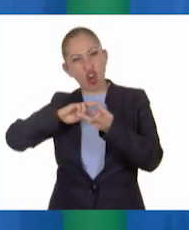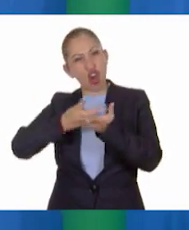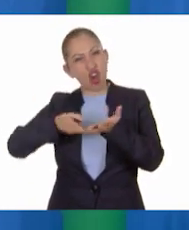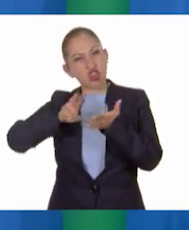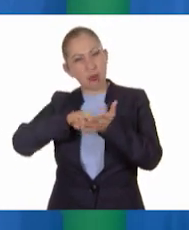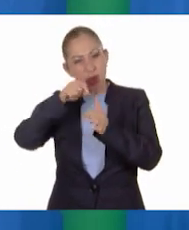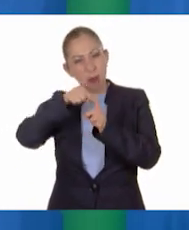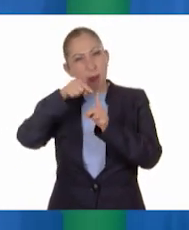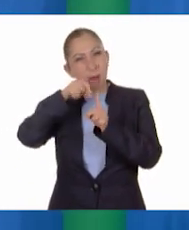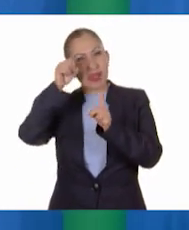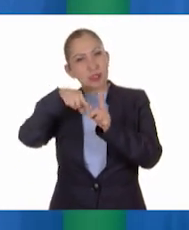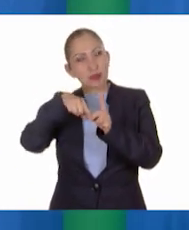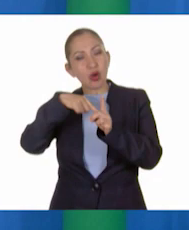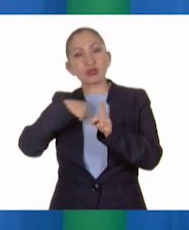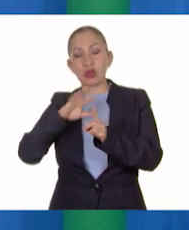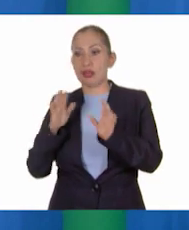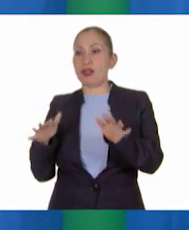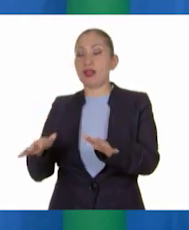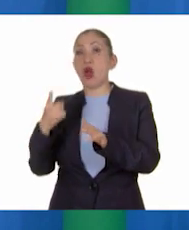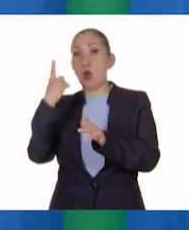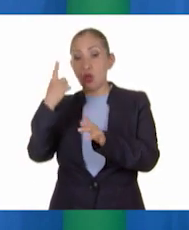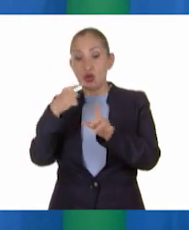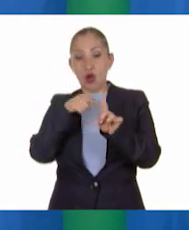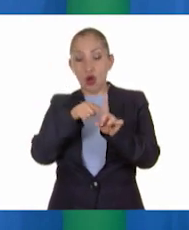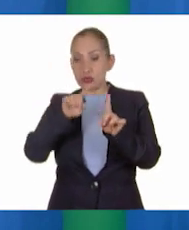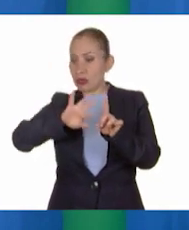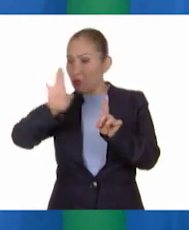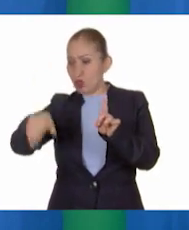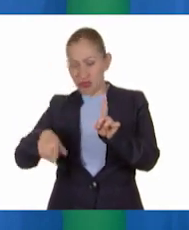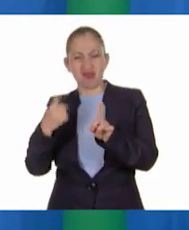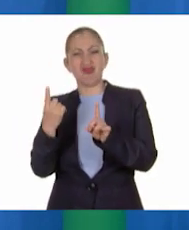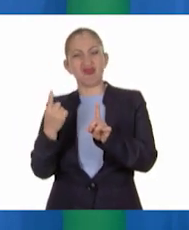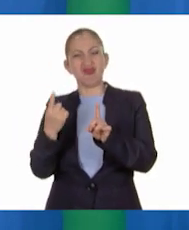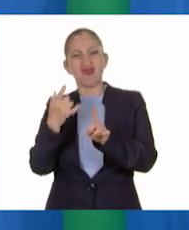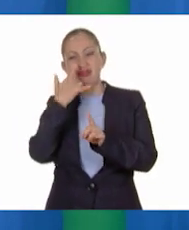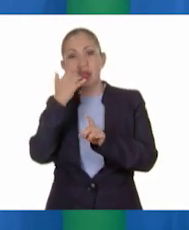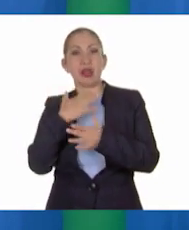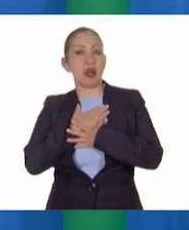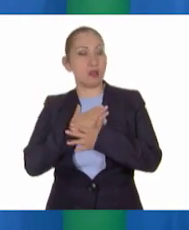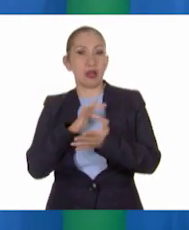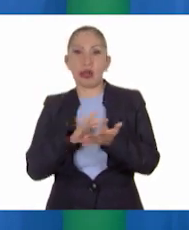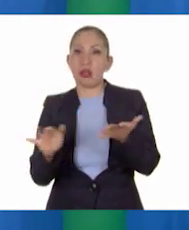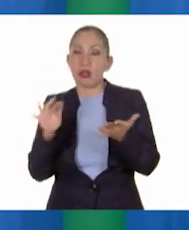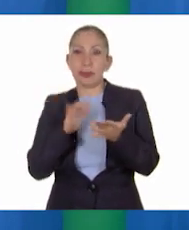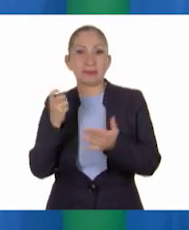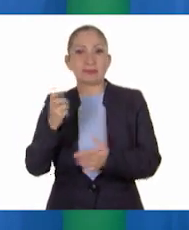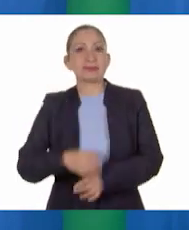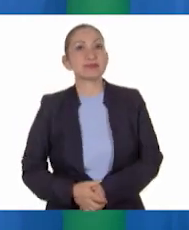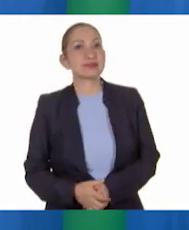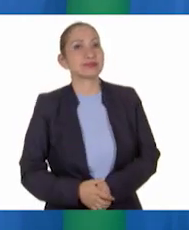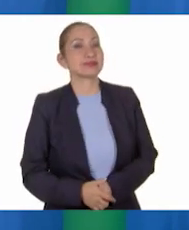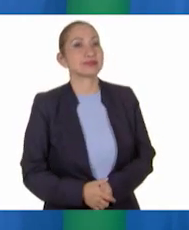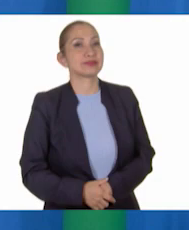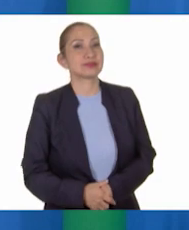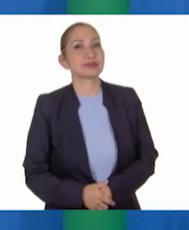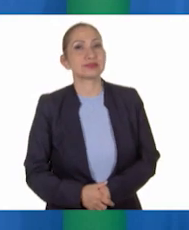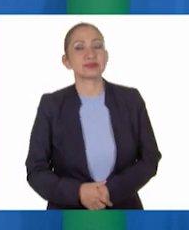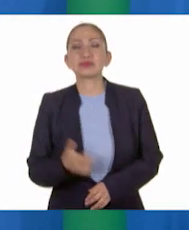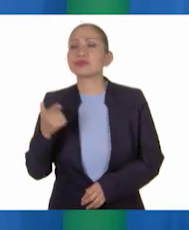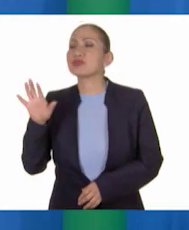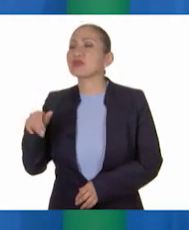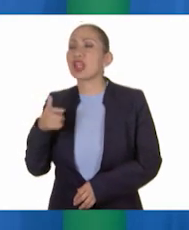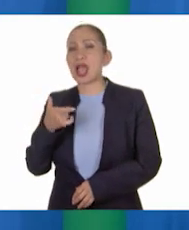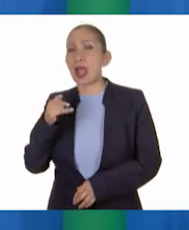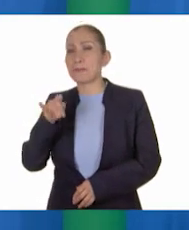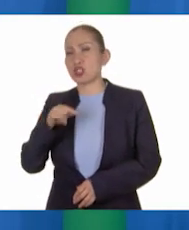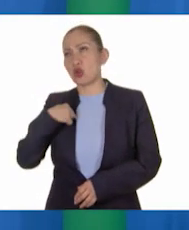me impactó muchísimo lo que ocurrió cuando uno de los dos falleció. La verdad es que amo la literatura por eso. Y Gaby,